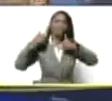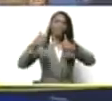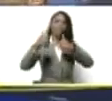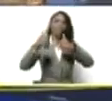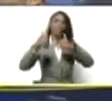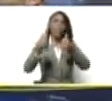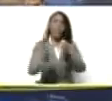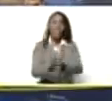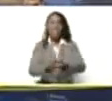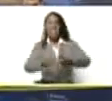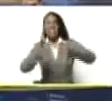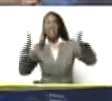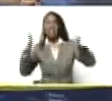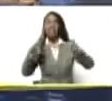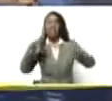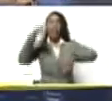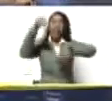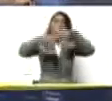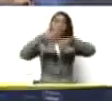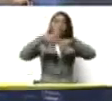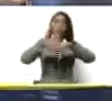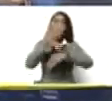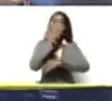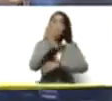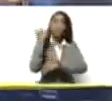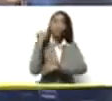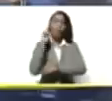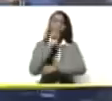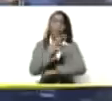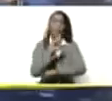hemos logrado activar